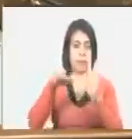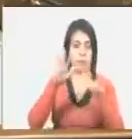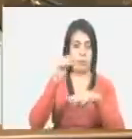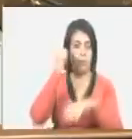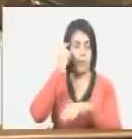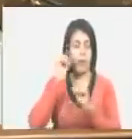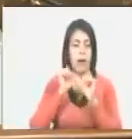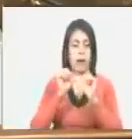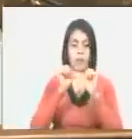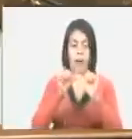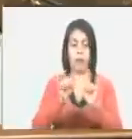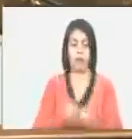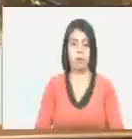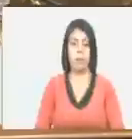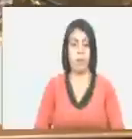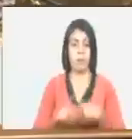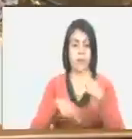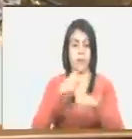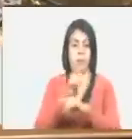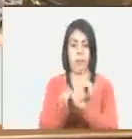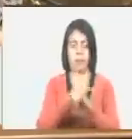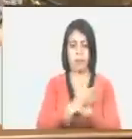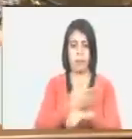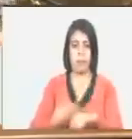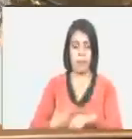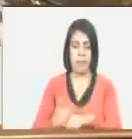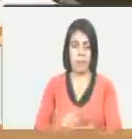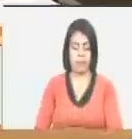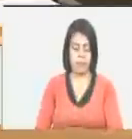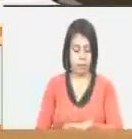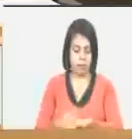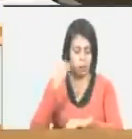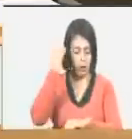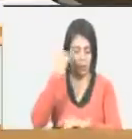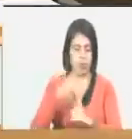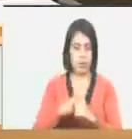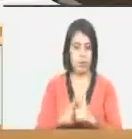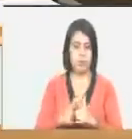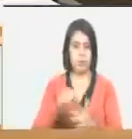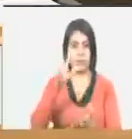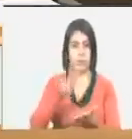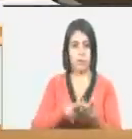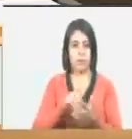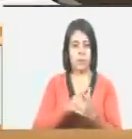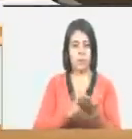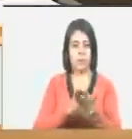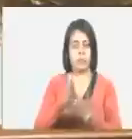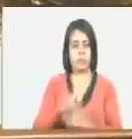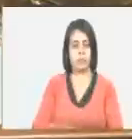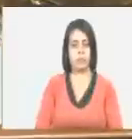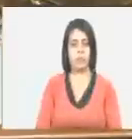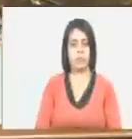días continuos siguientes. Es todo, señor presidente. En consideración, aprobado. Siguiente.